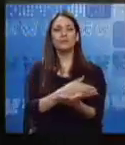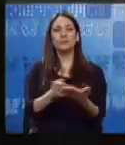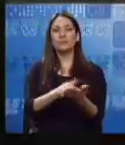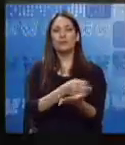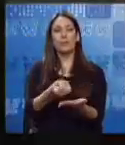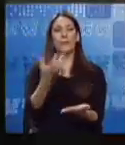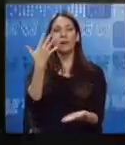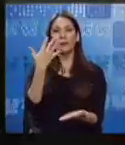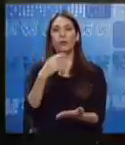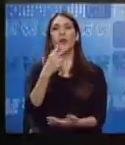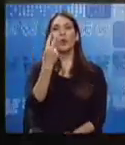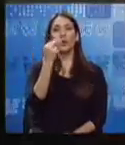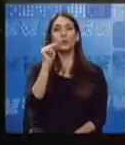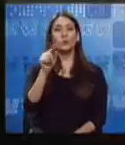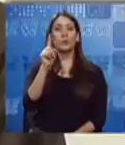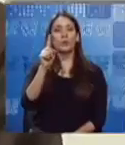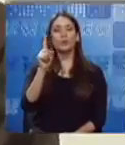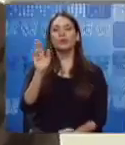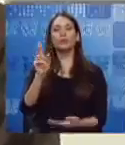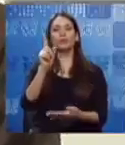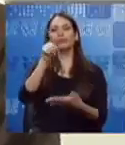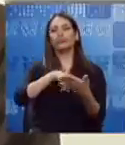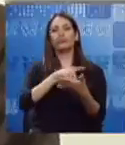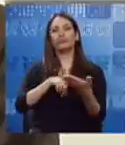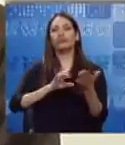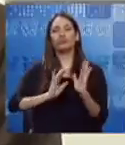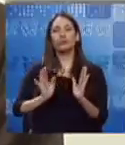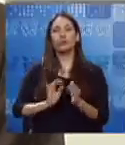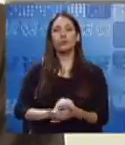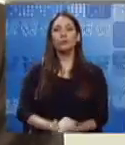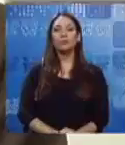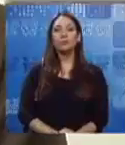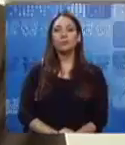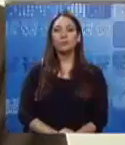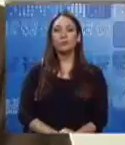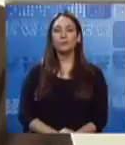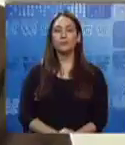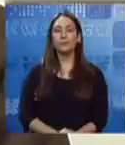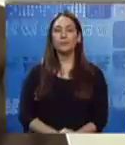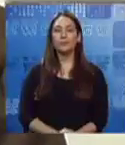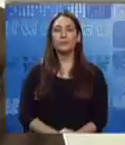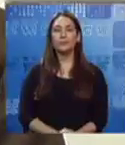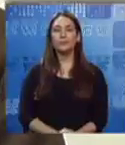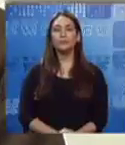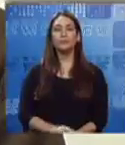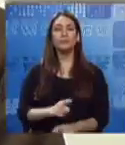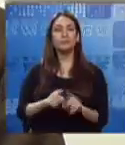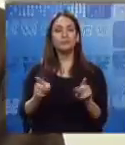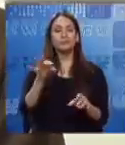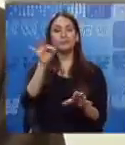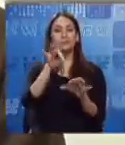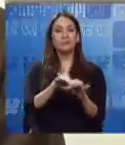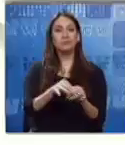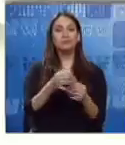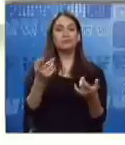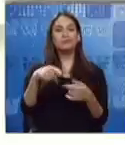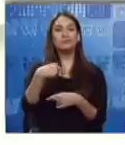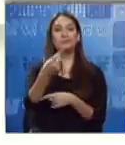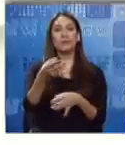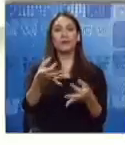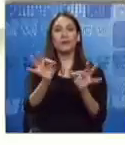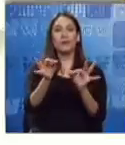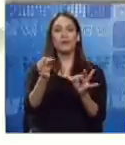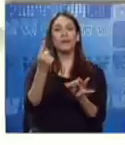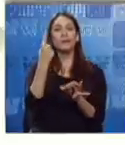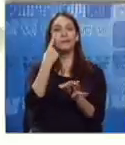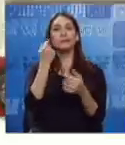el 12.1% nulo. Vemos que es muy difícil que exista una sorpresa electoral en febrero. A los